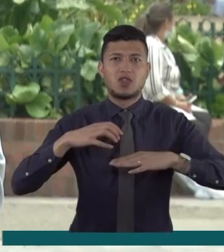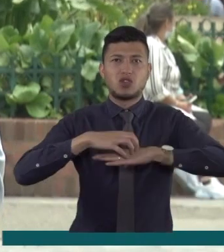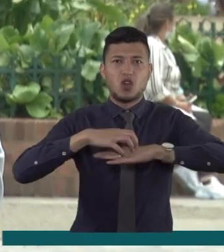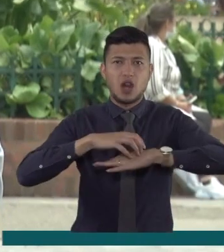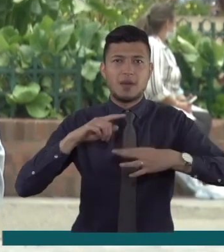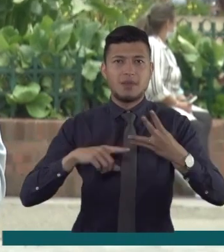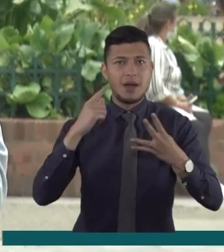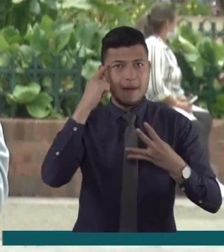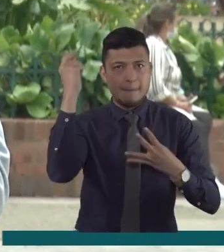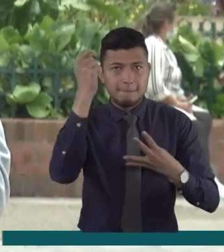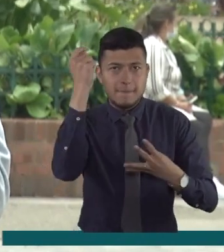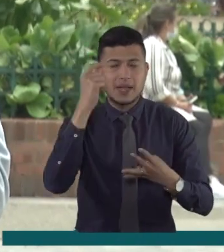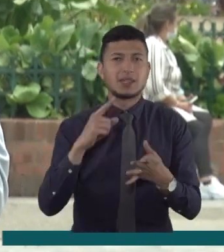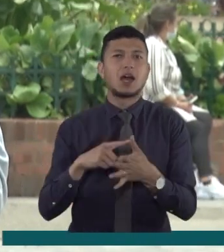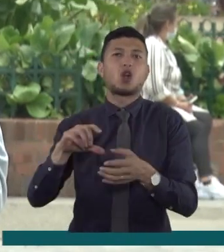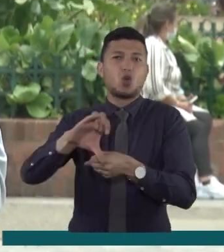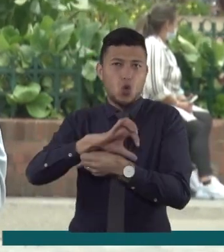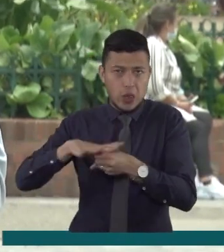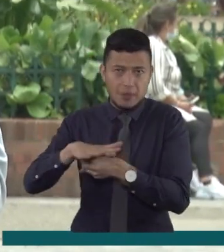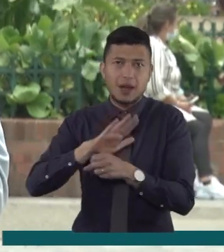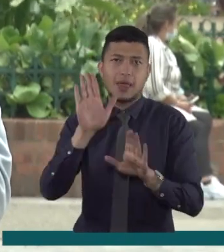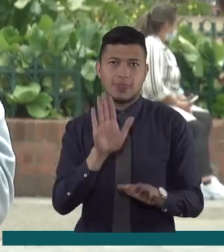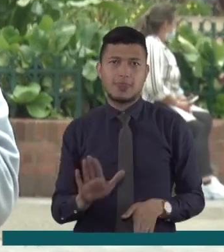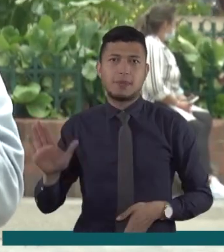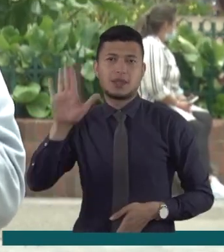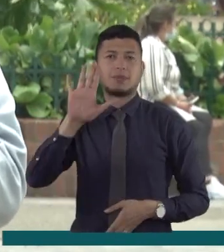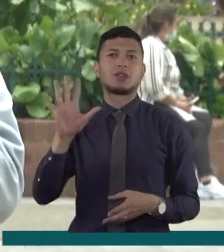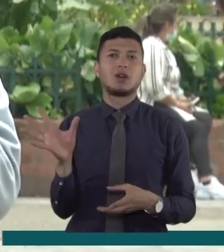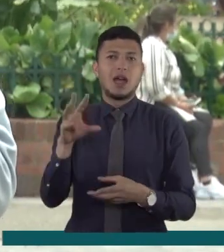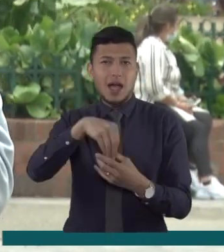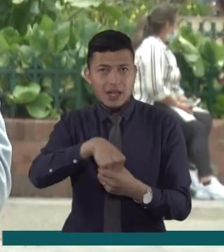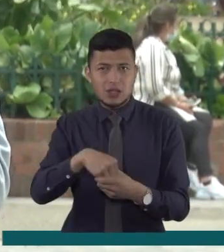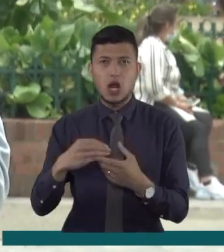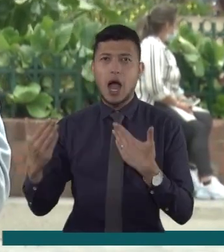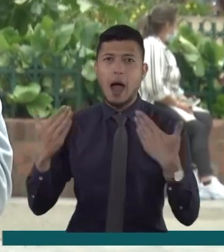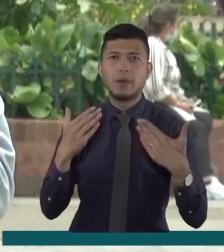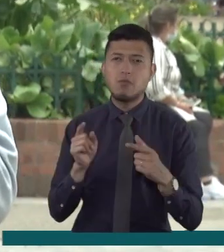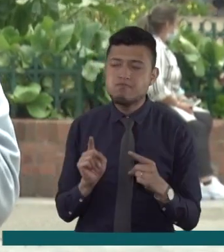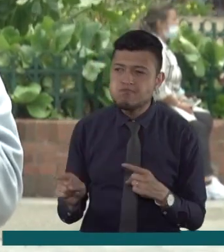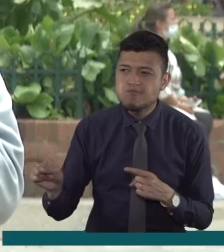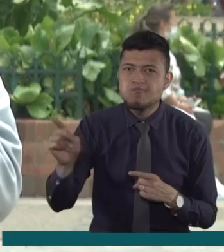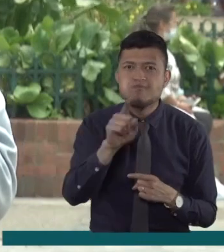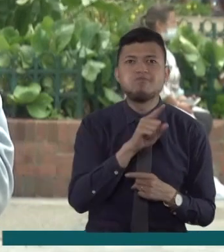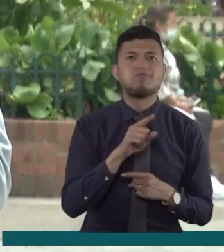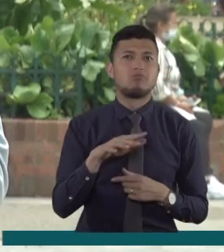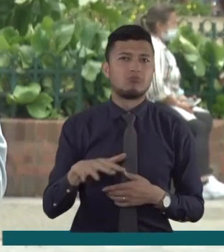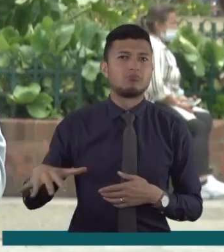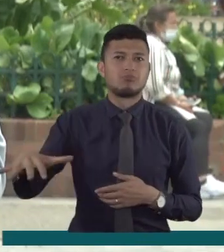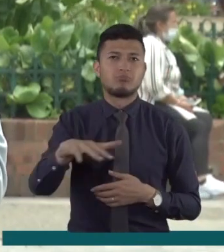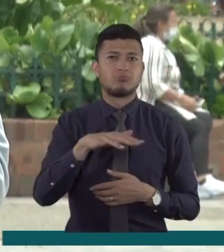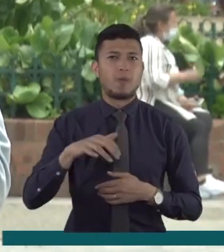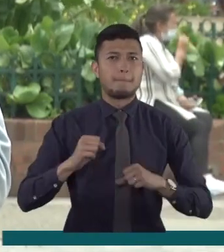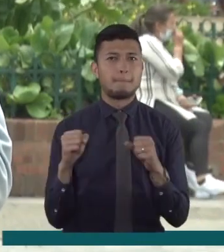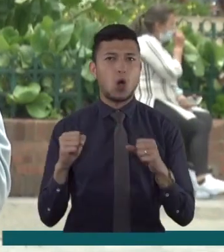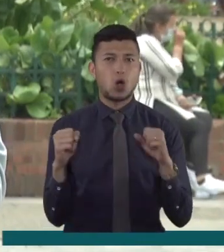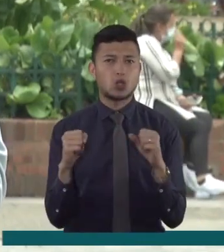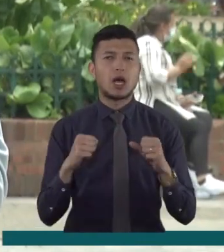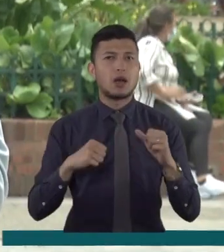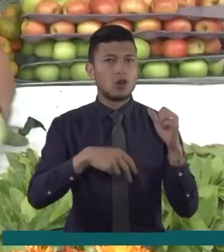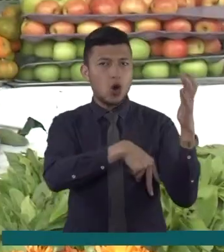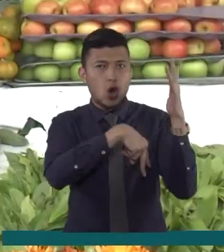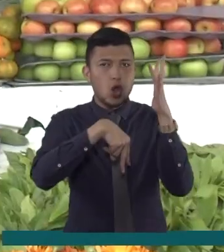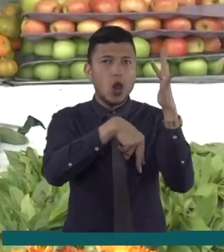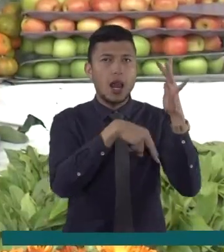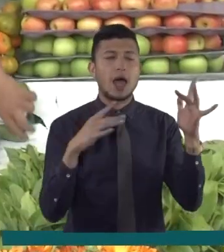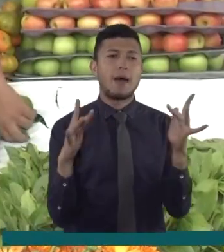tolima meta Y por supuesto el departamento de cundinamarca Incluyendo a los campesinos de la parte rural de Bogotá